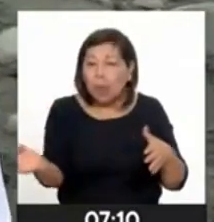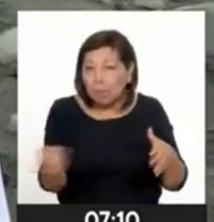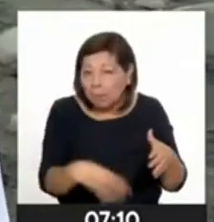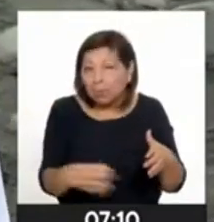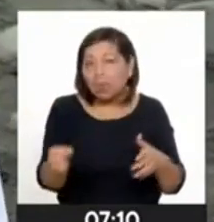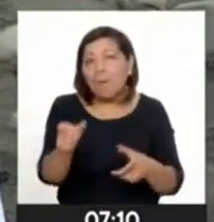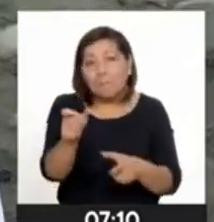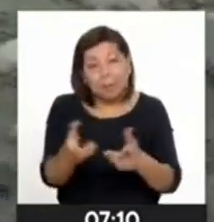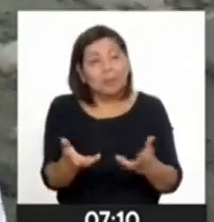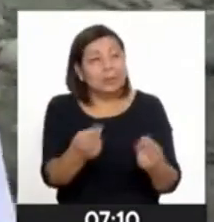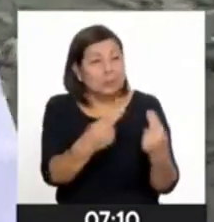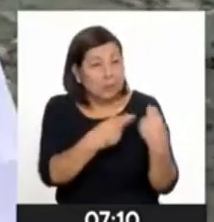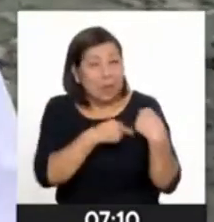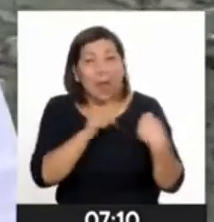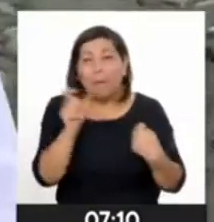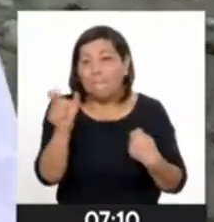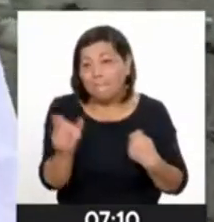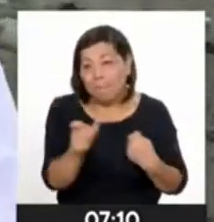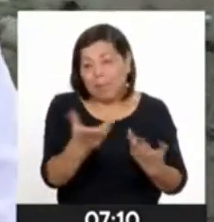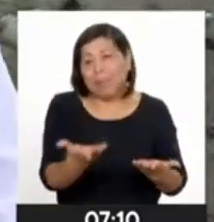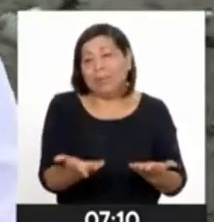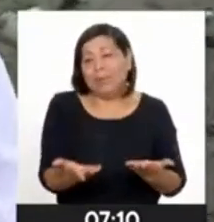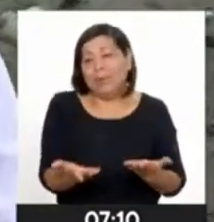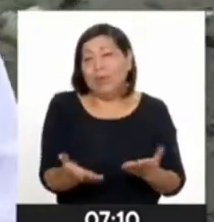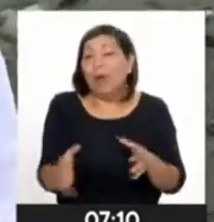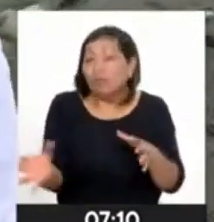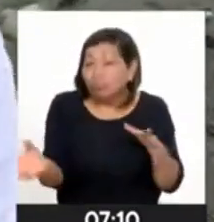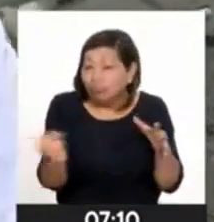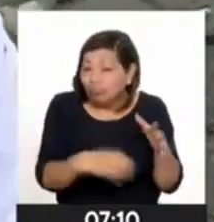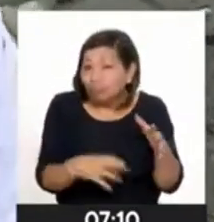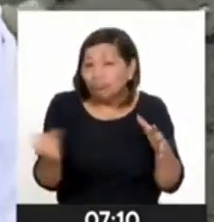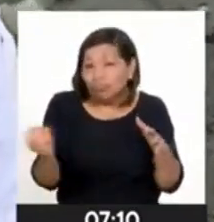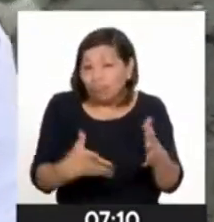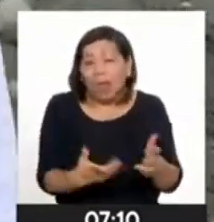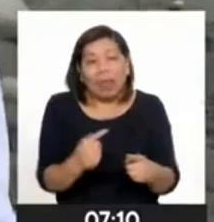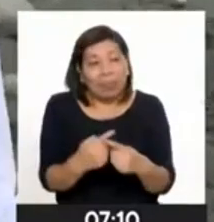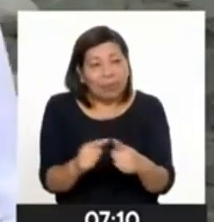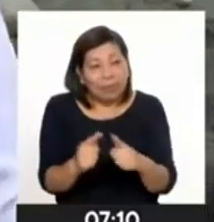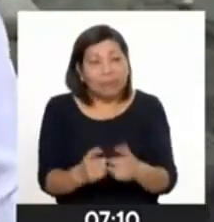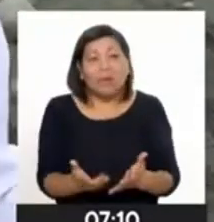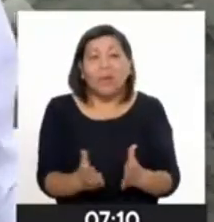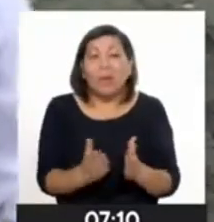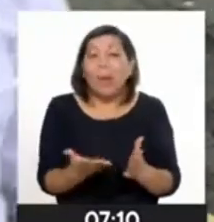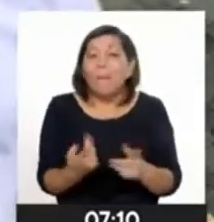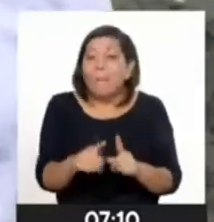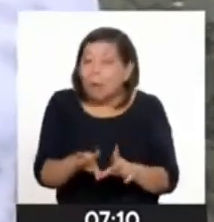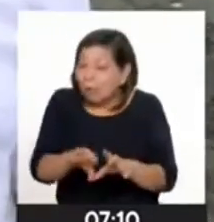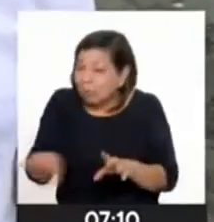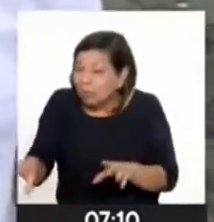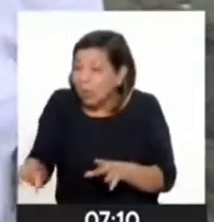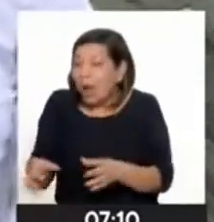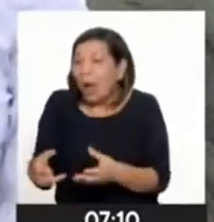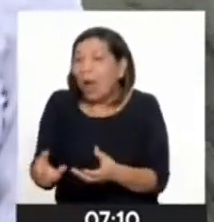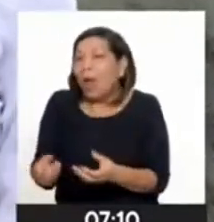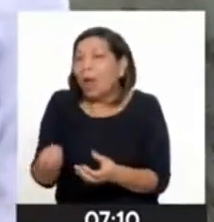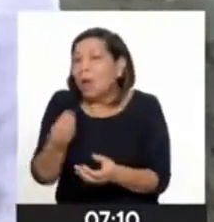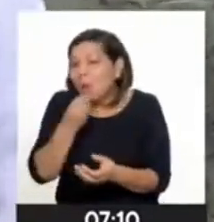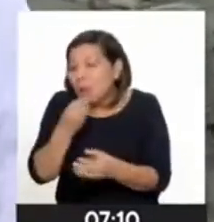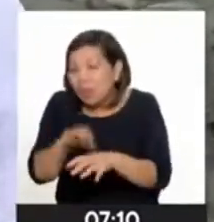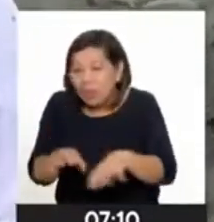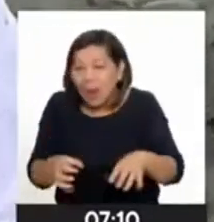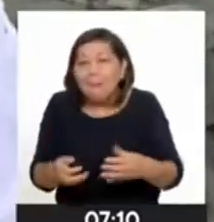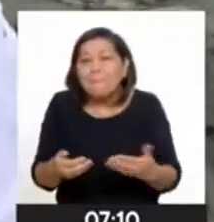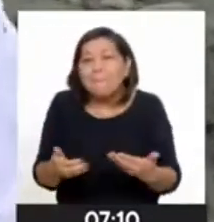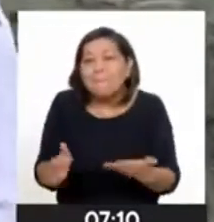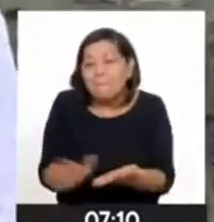que la población se comprometa. Deberíamos recoger los residuos de manera diferenciada, lo orgánico para hacer compost, lo reciclable